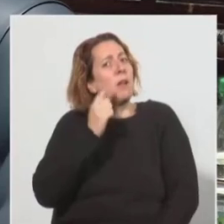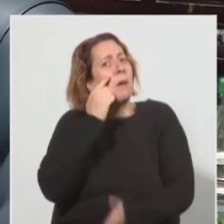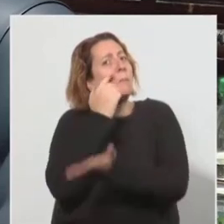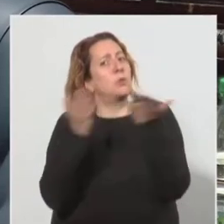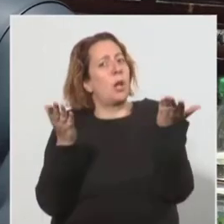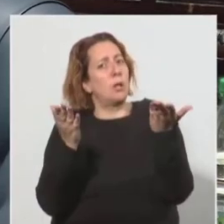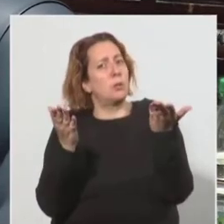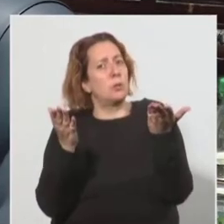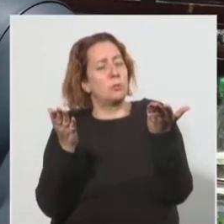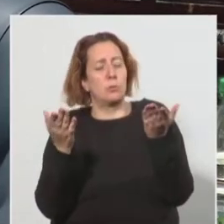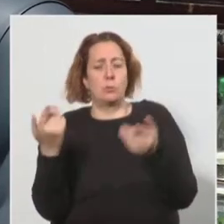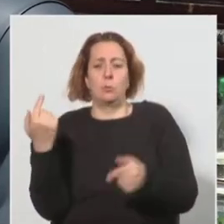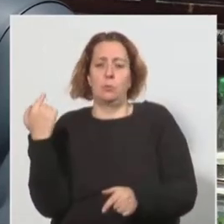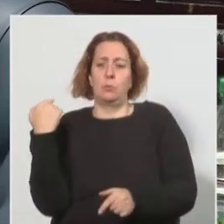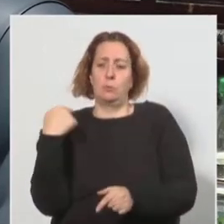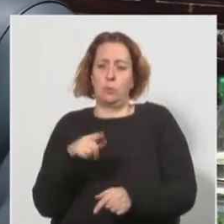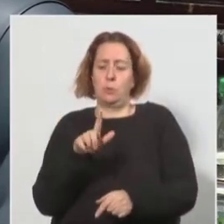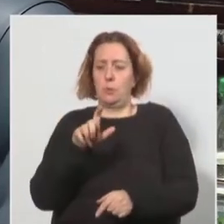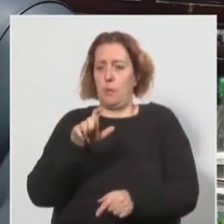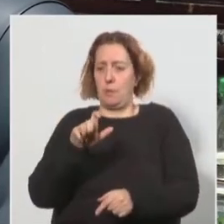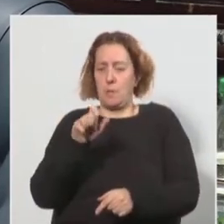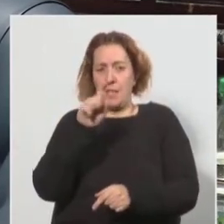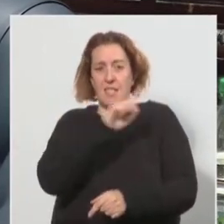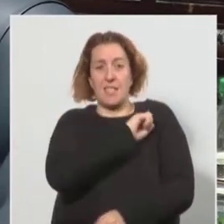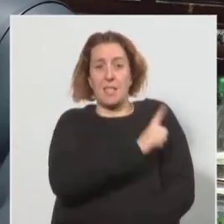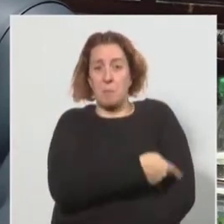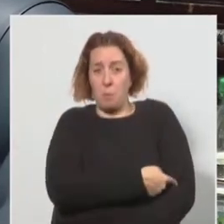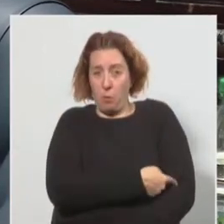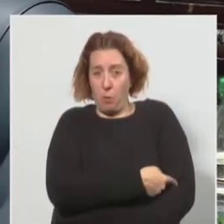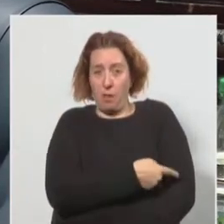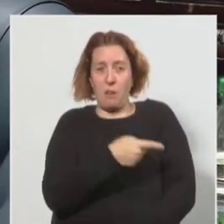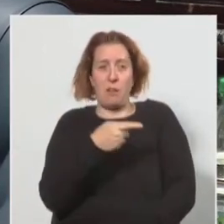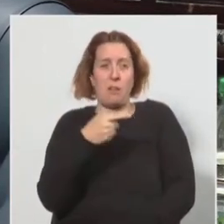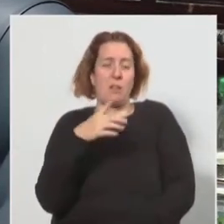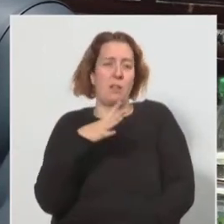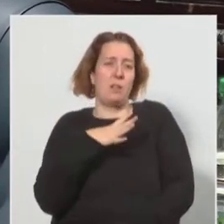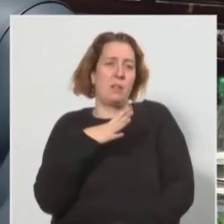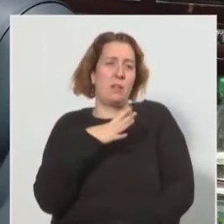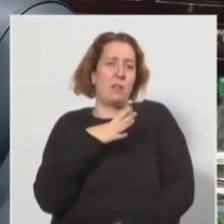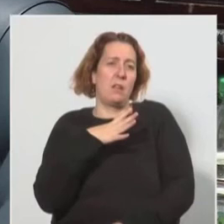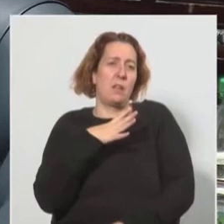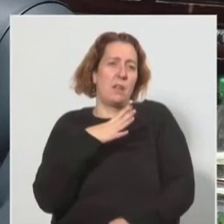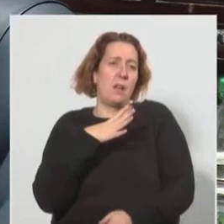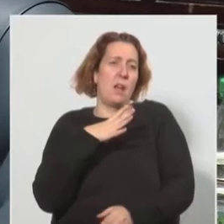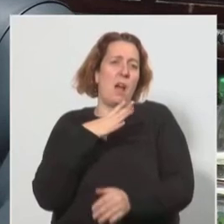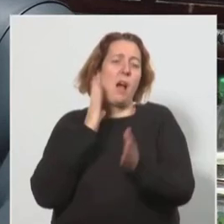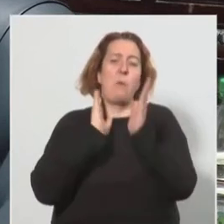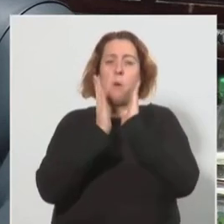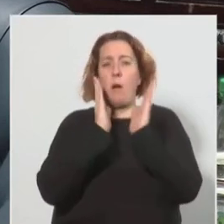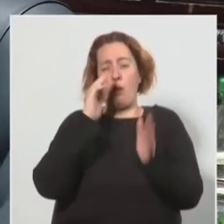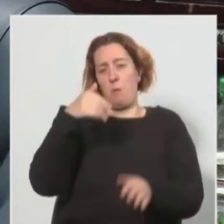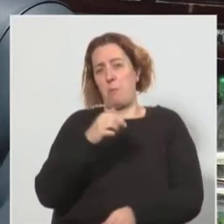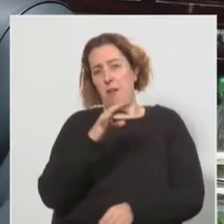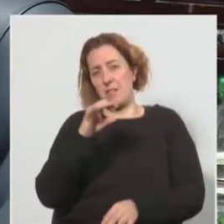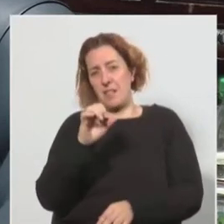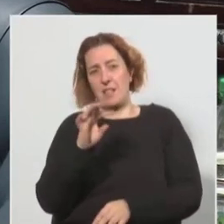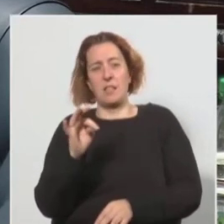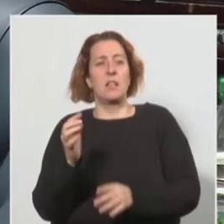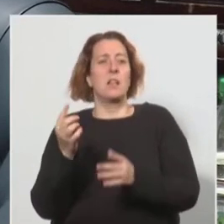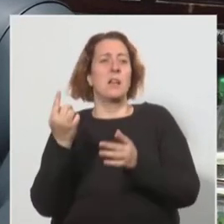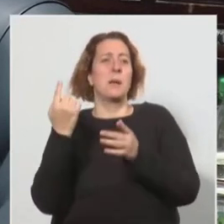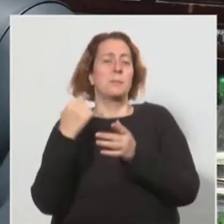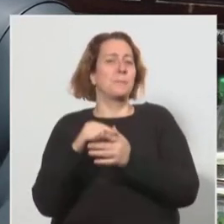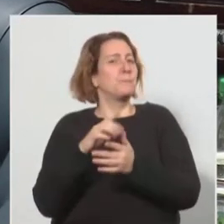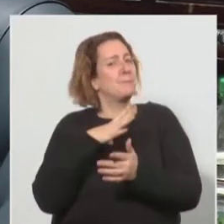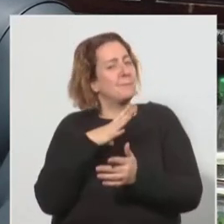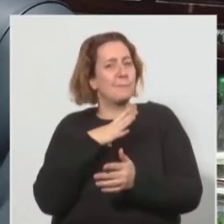exhibirlo. Pero evidentemente ese poder manejado por el abogado de Marcet genera un